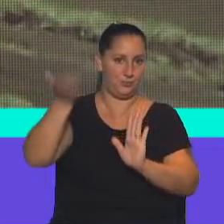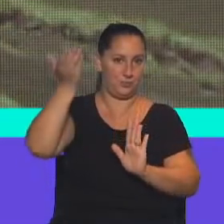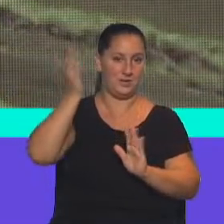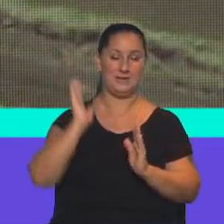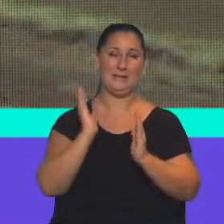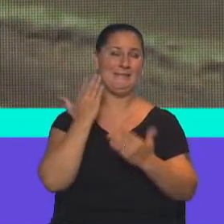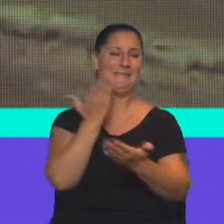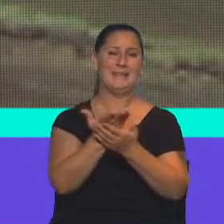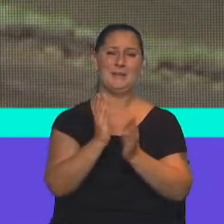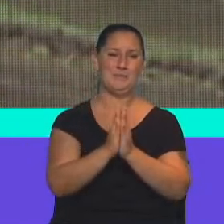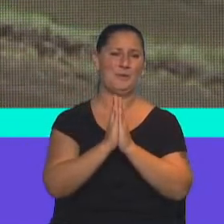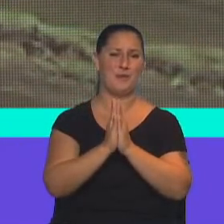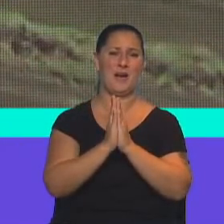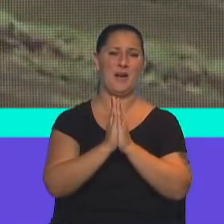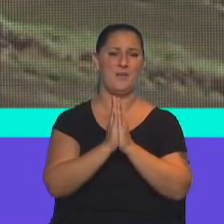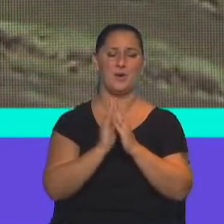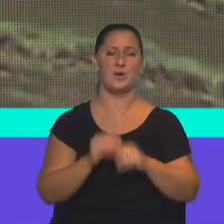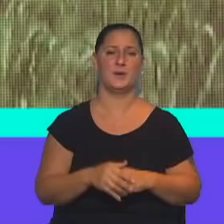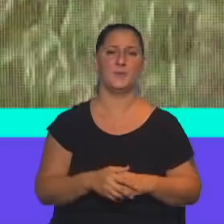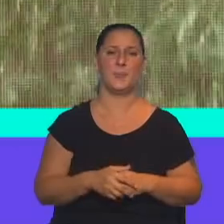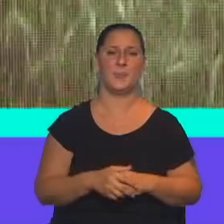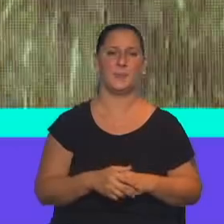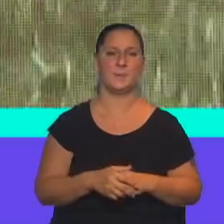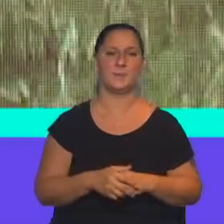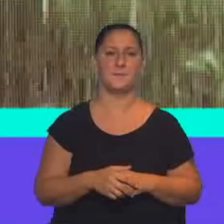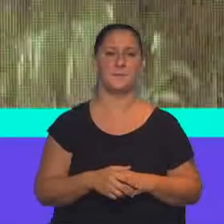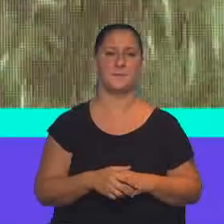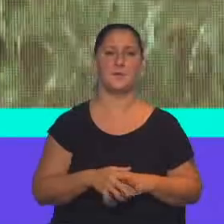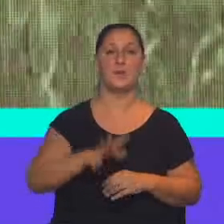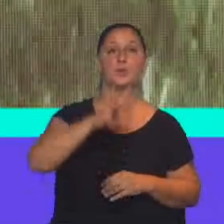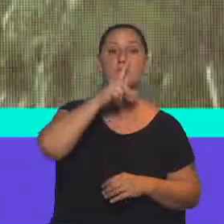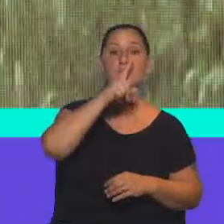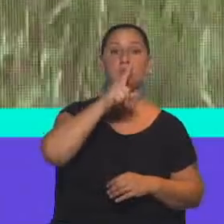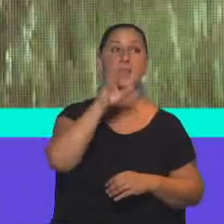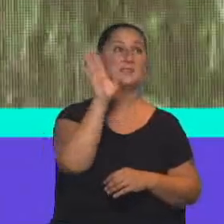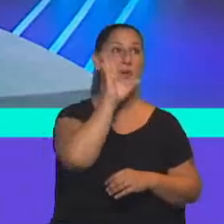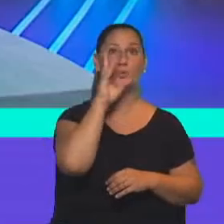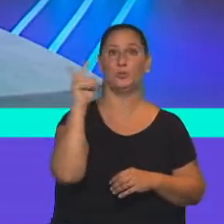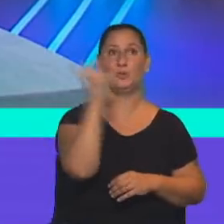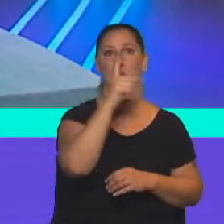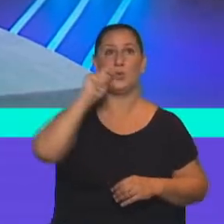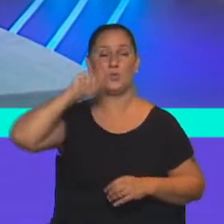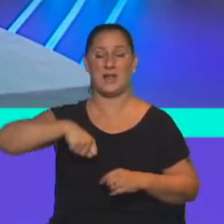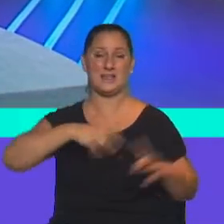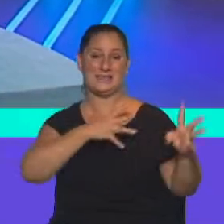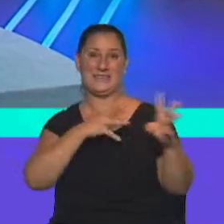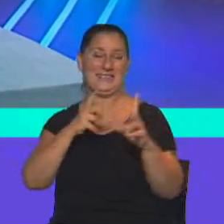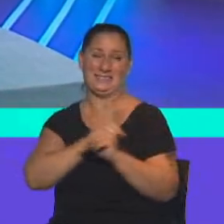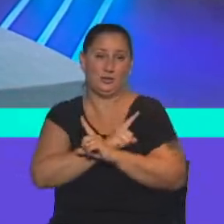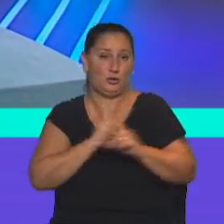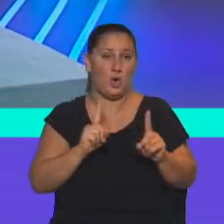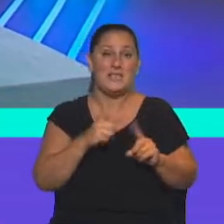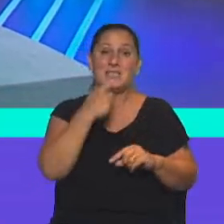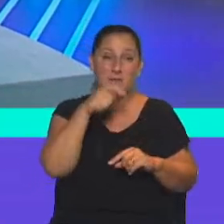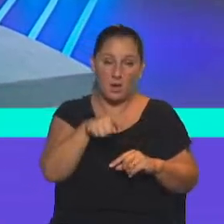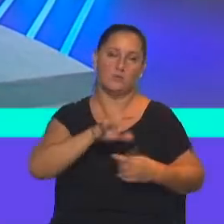vela que no se dé una guerra entre Rusia, Estados Unidos, Ucrania. Porque dispararía los commodities. Porque eso sí,